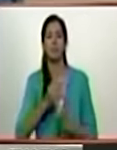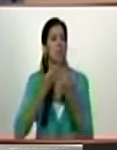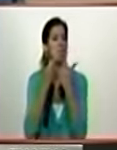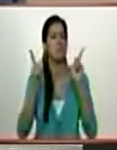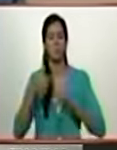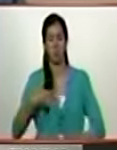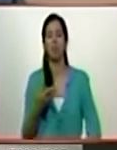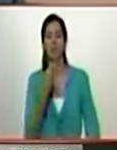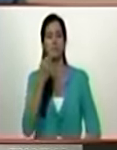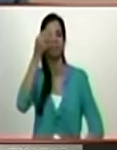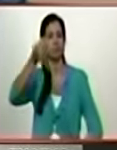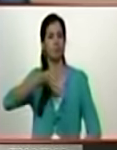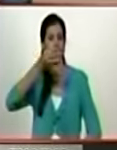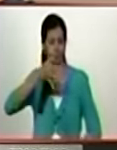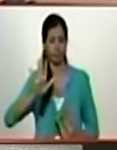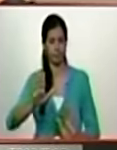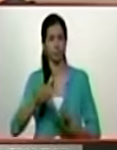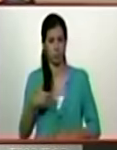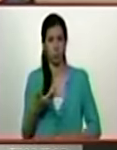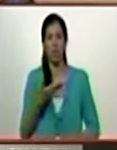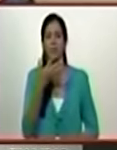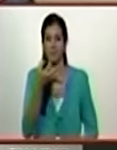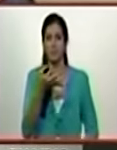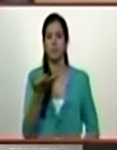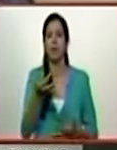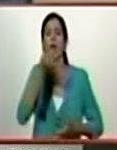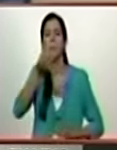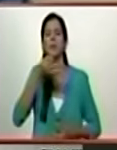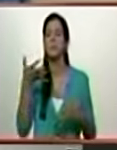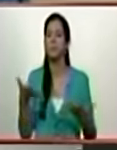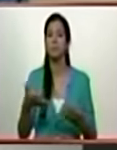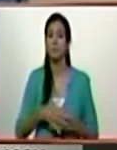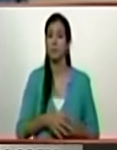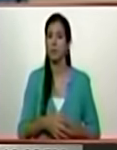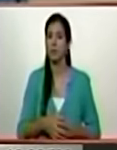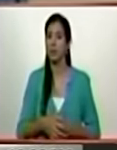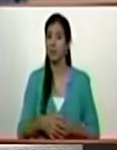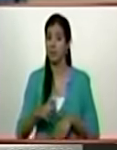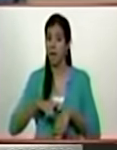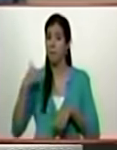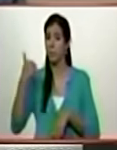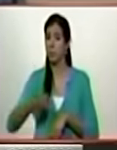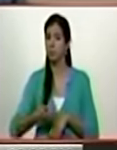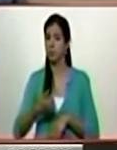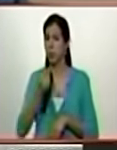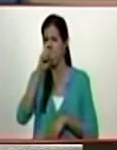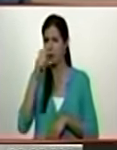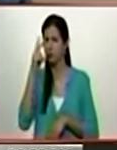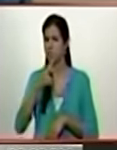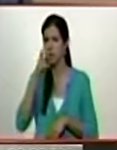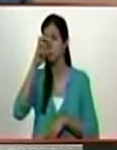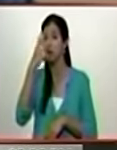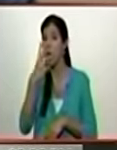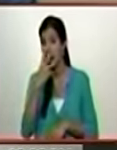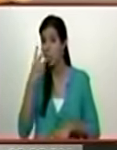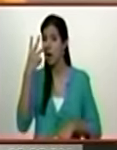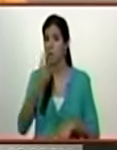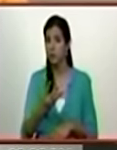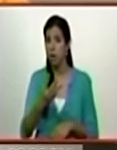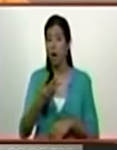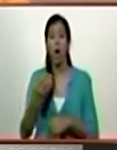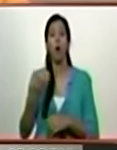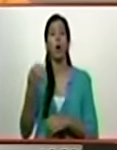libremente, lo puedo decir. Durante todo ese tiempo, ese problema para el gobierno colombiano no